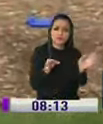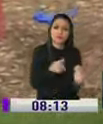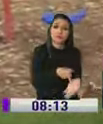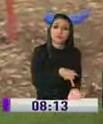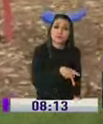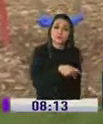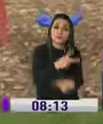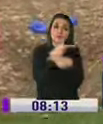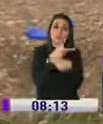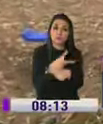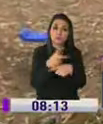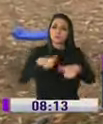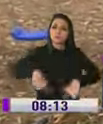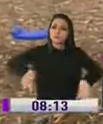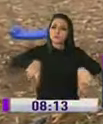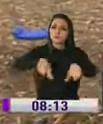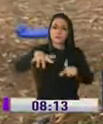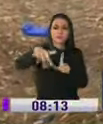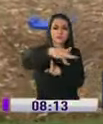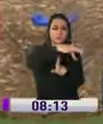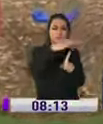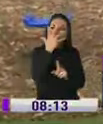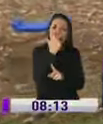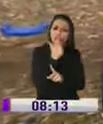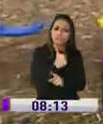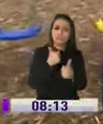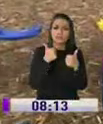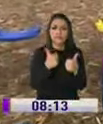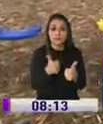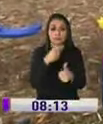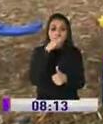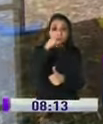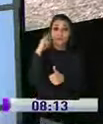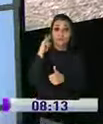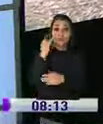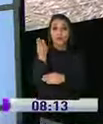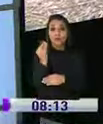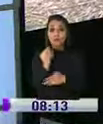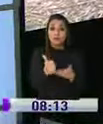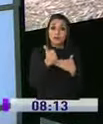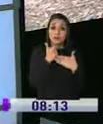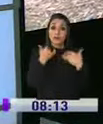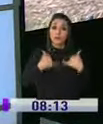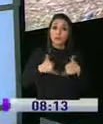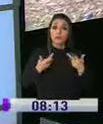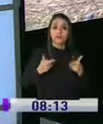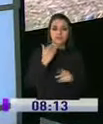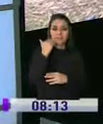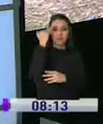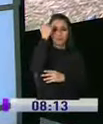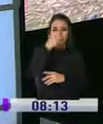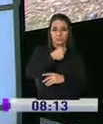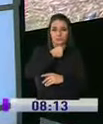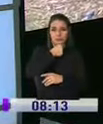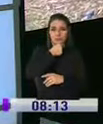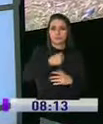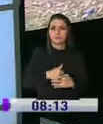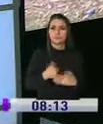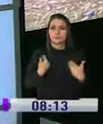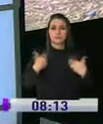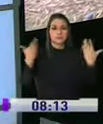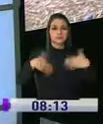cuidar de estos espacios que son tan buenos para nuestros niños, nuestros jóvenes, incluso para nuestros adultos mayores. Entonces, yo me despido con